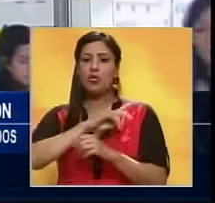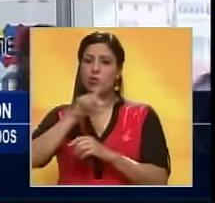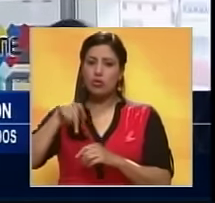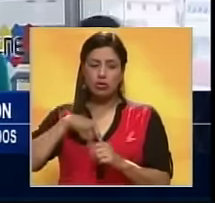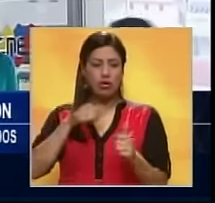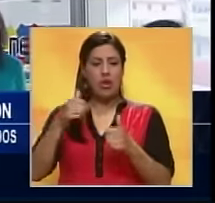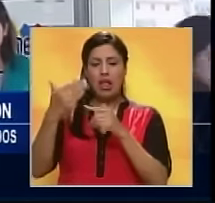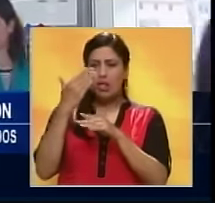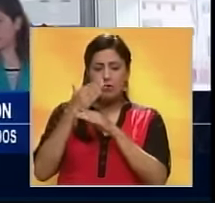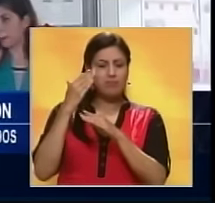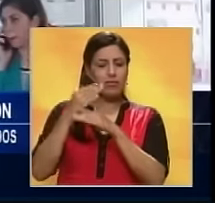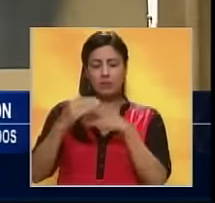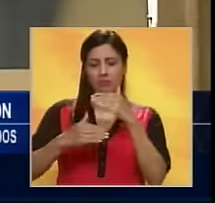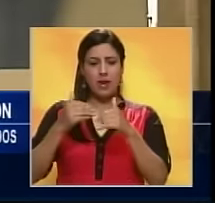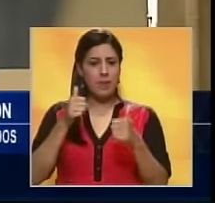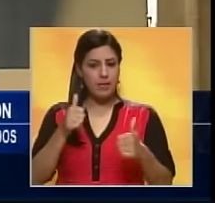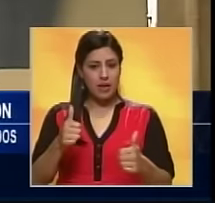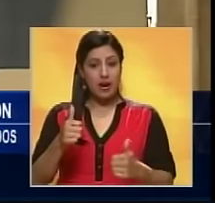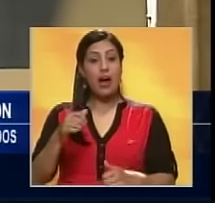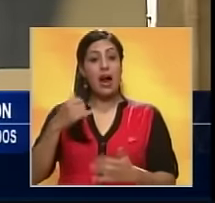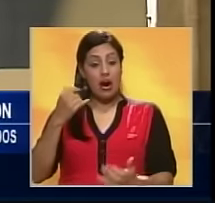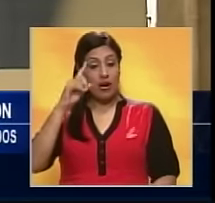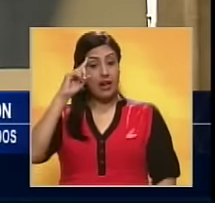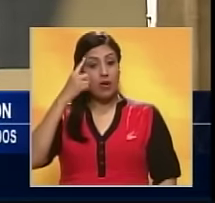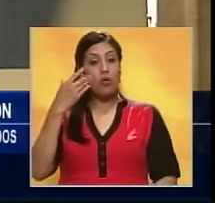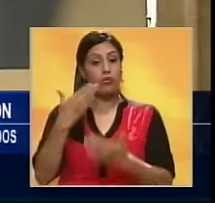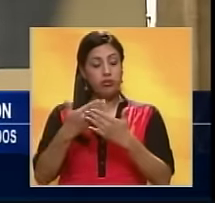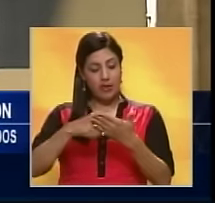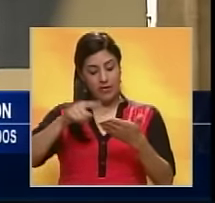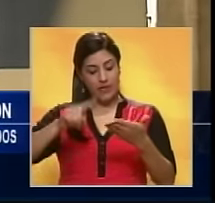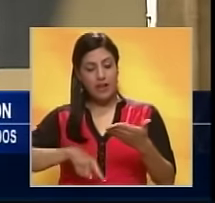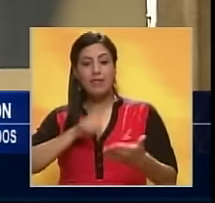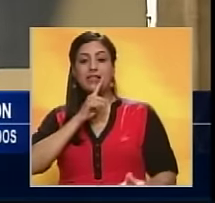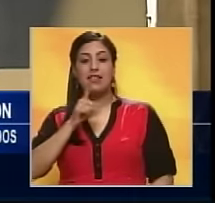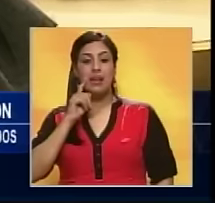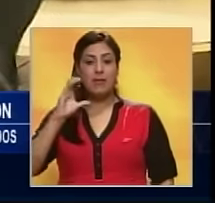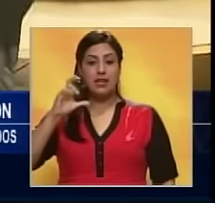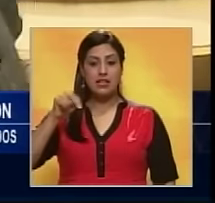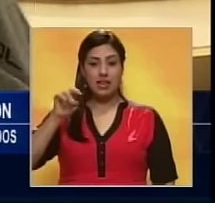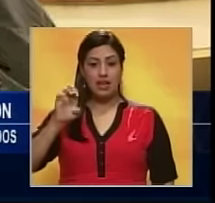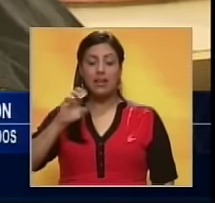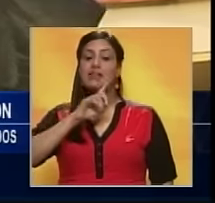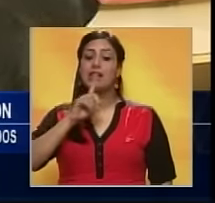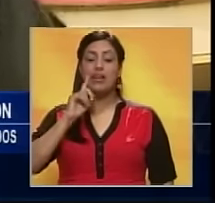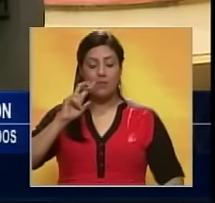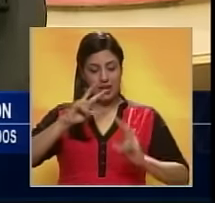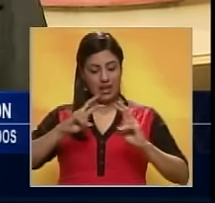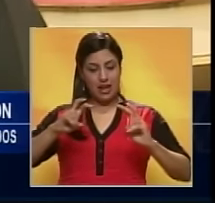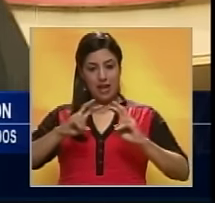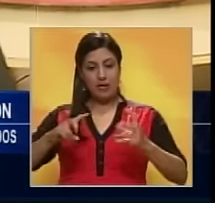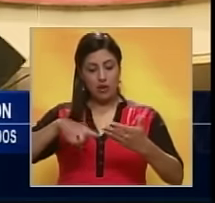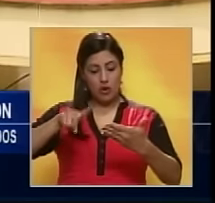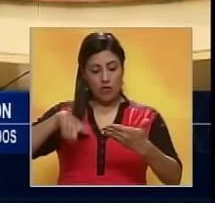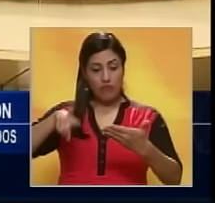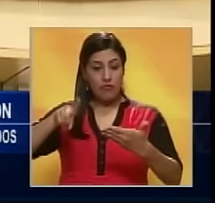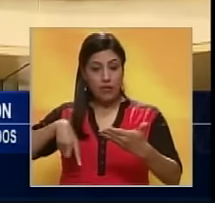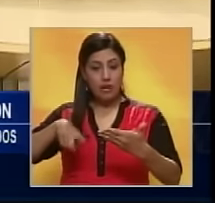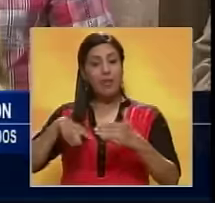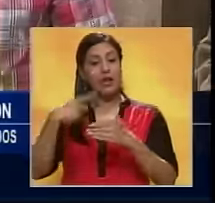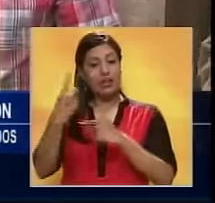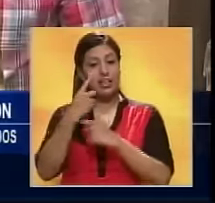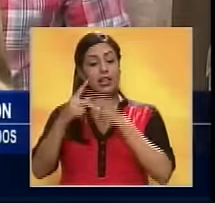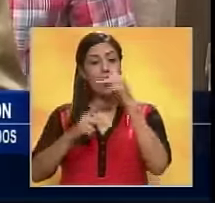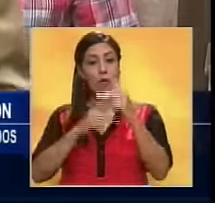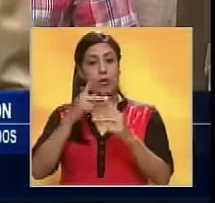los obstáculos y validar. Recordemos que la validación la determinará el CNE una vez que sean revisadas las firmas y se cumpla